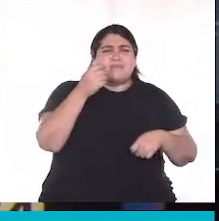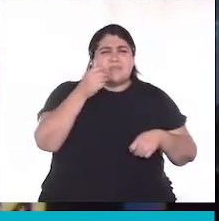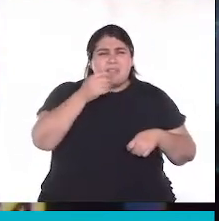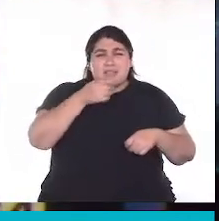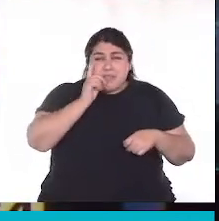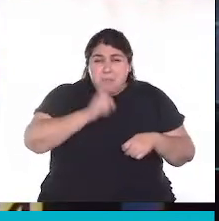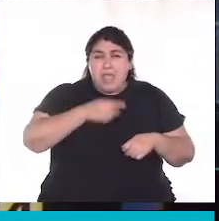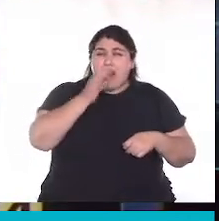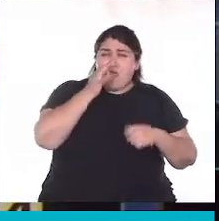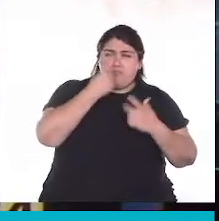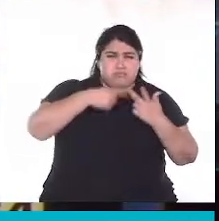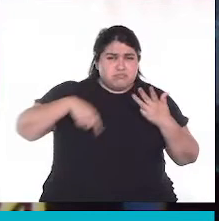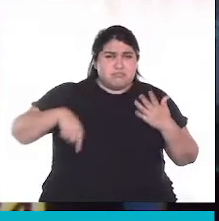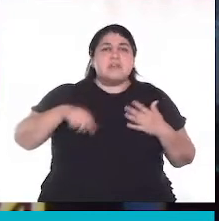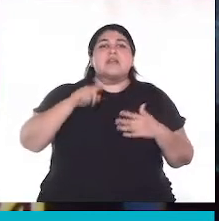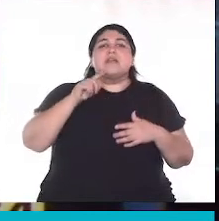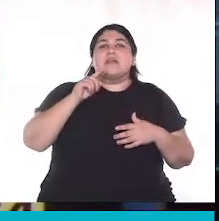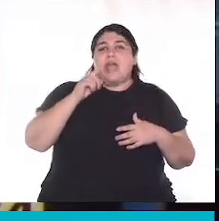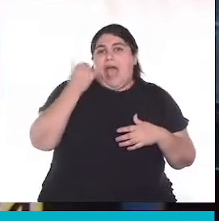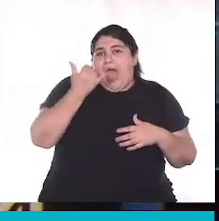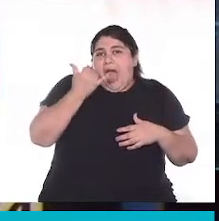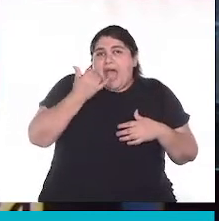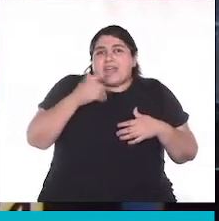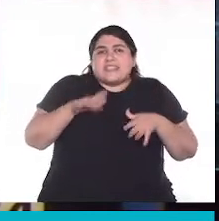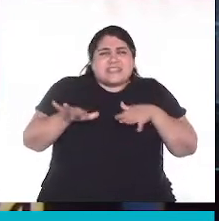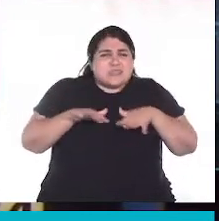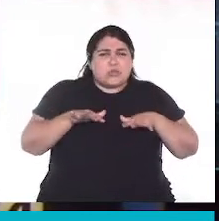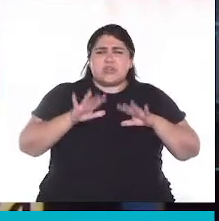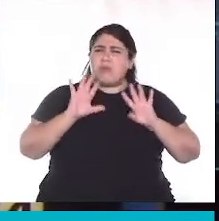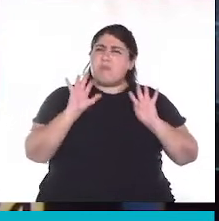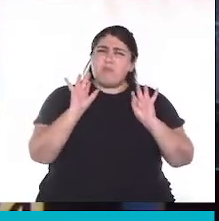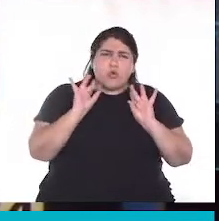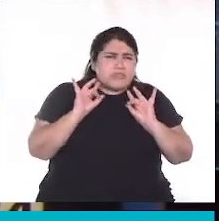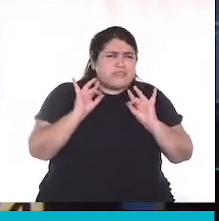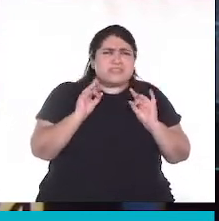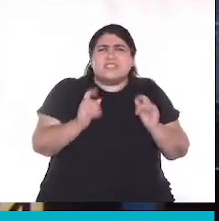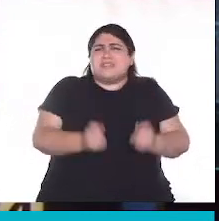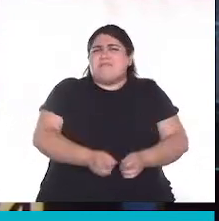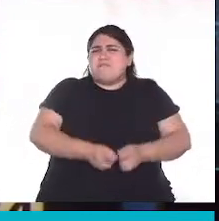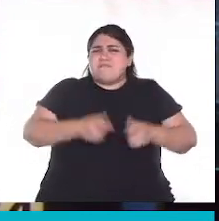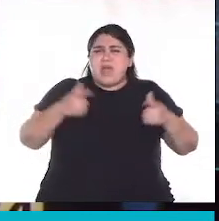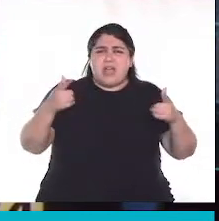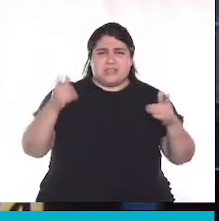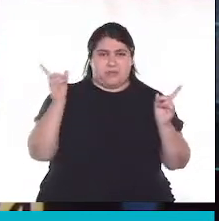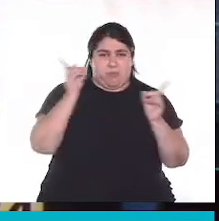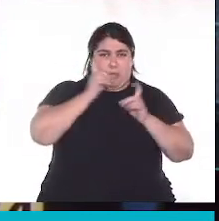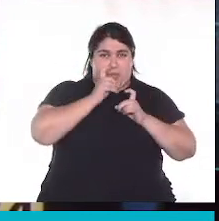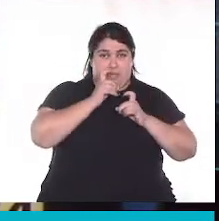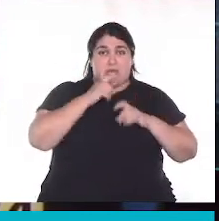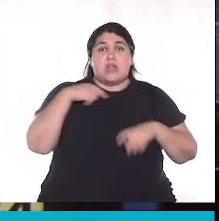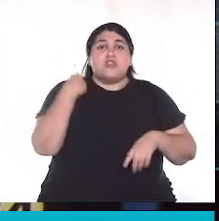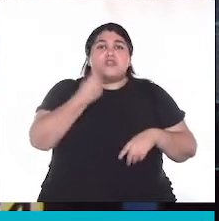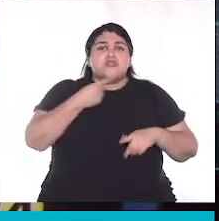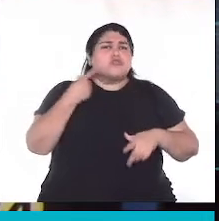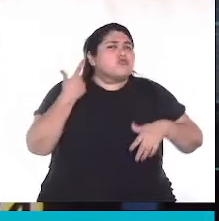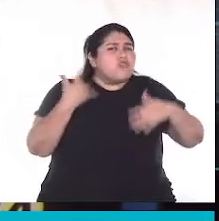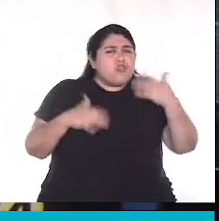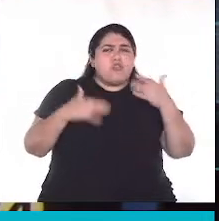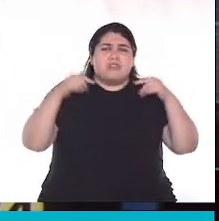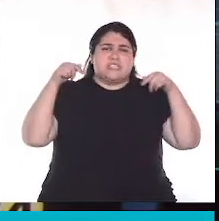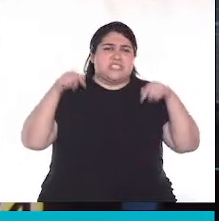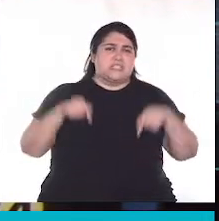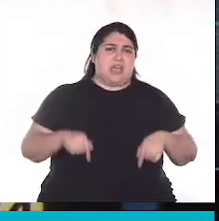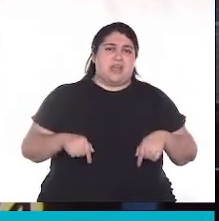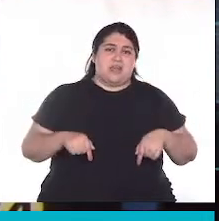sustancias lícitas, tomó un protagonismo indeseablemente alto. Por eso tenemos que actuar ya y